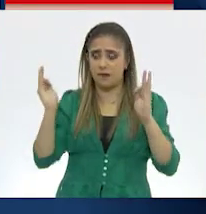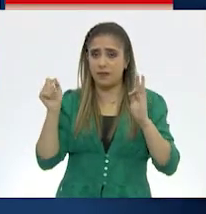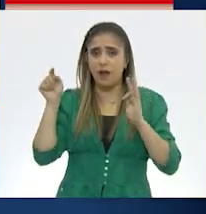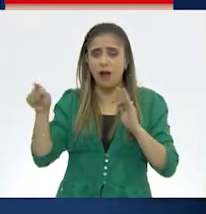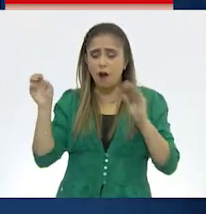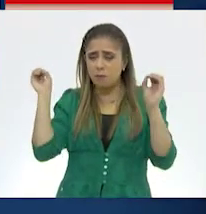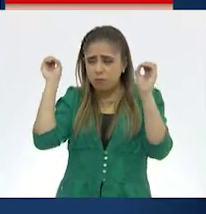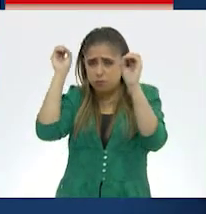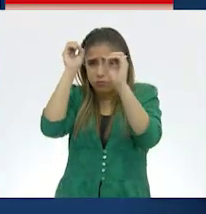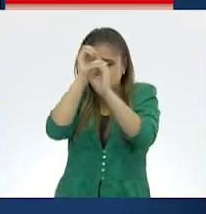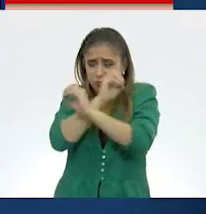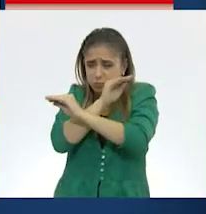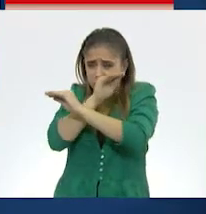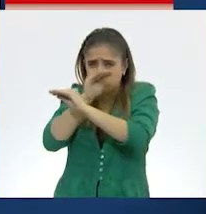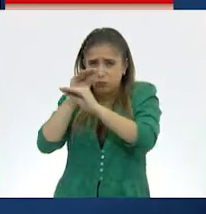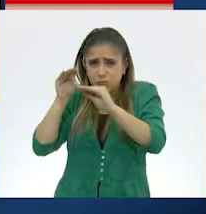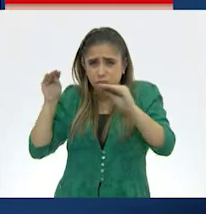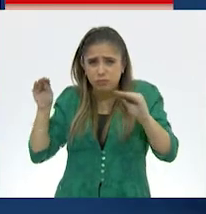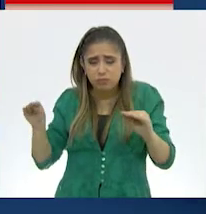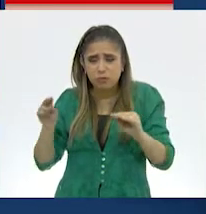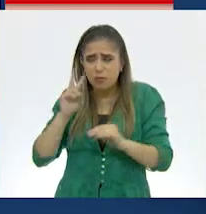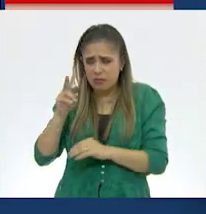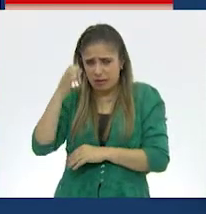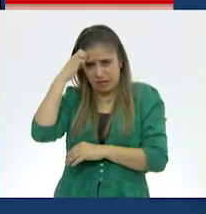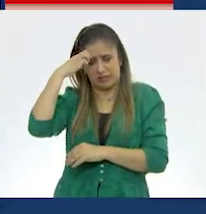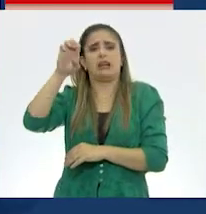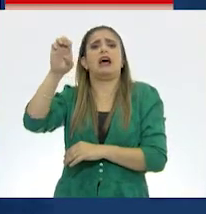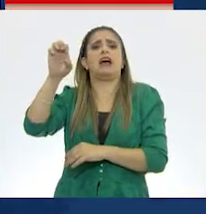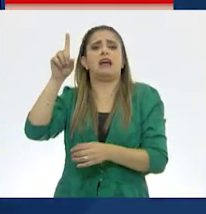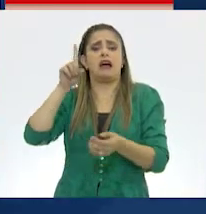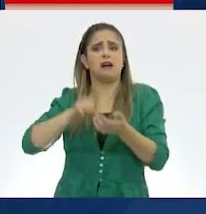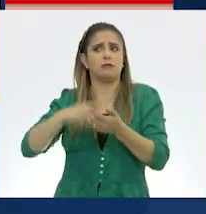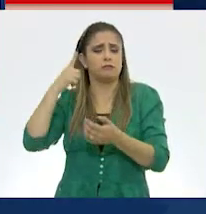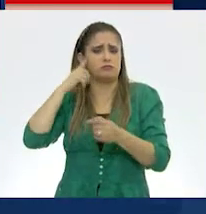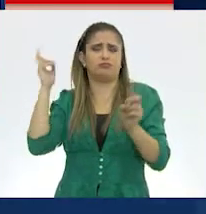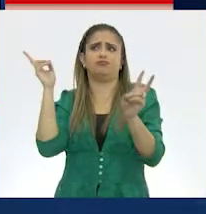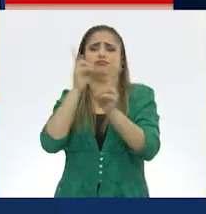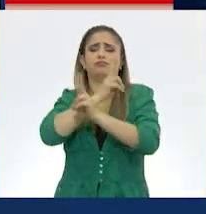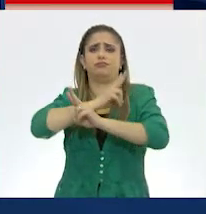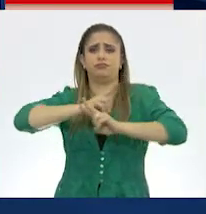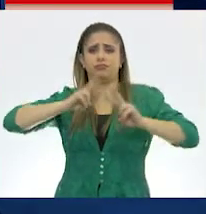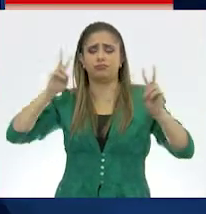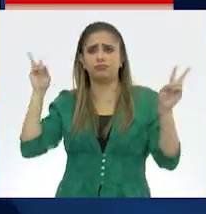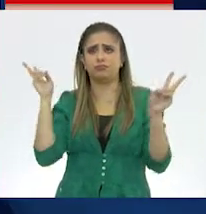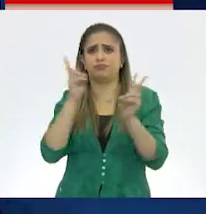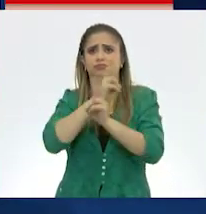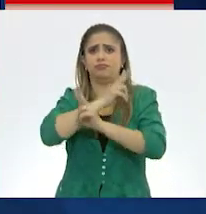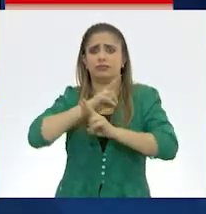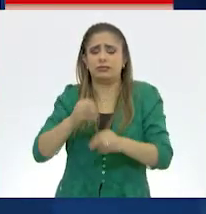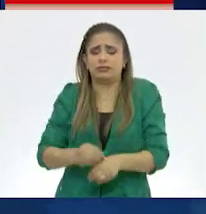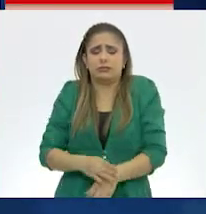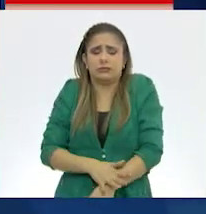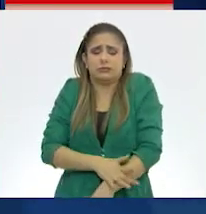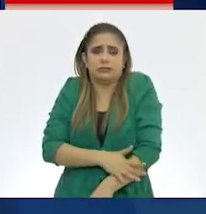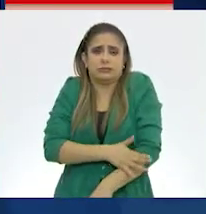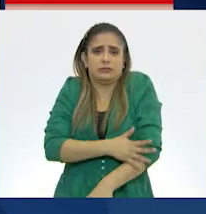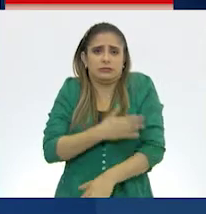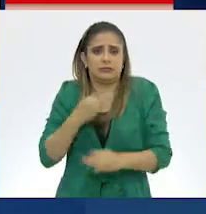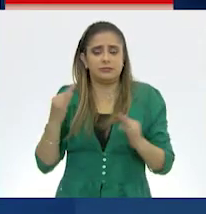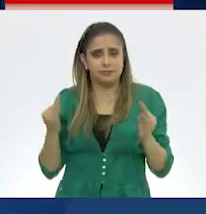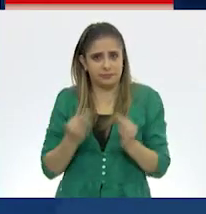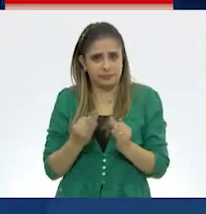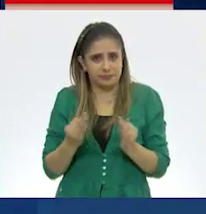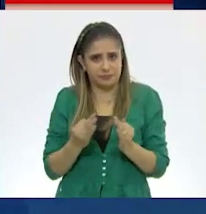penumbra, parecía extraña. Se oían ruidos del viento y el clima invernal calaba los huesos.